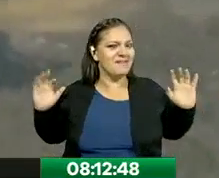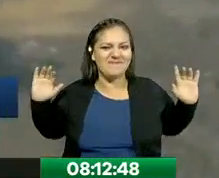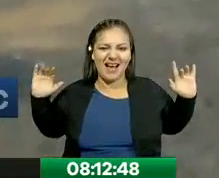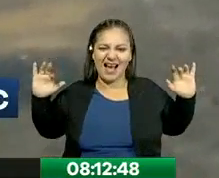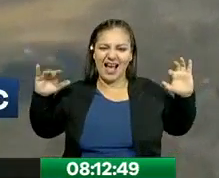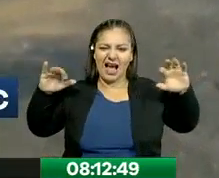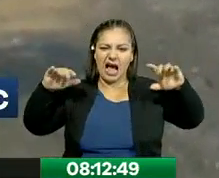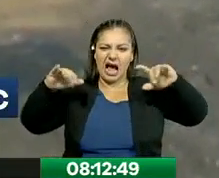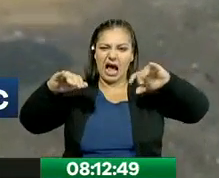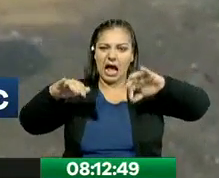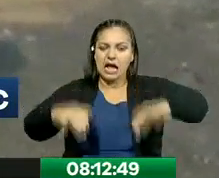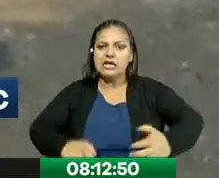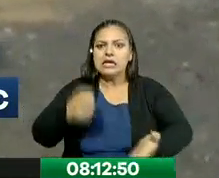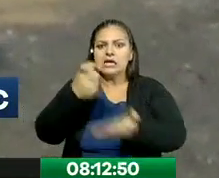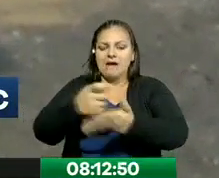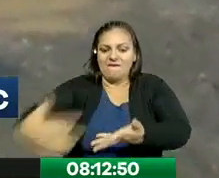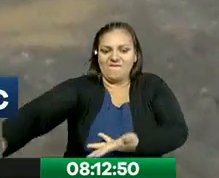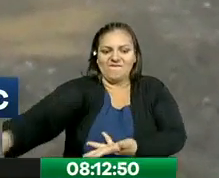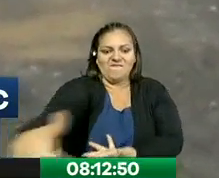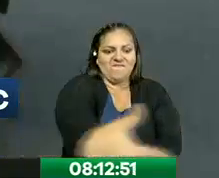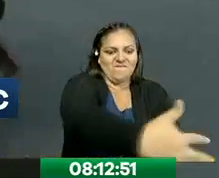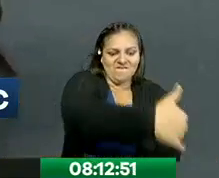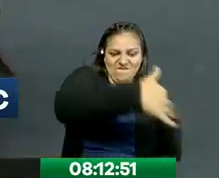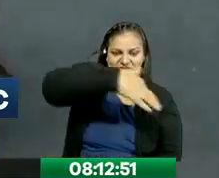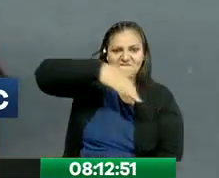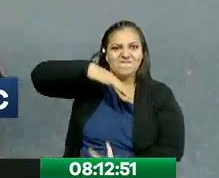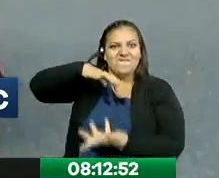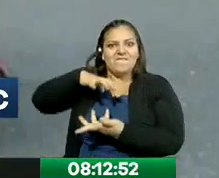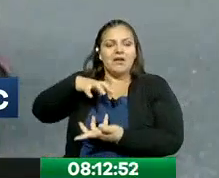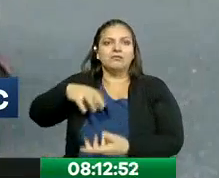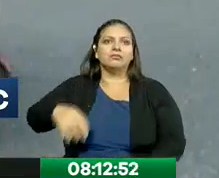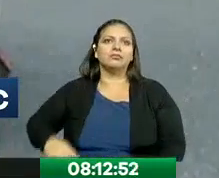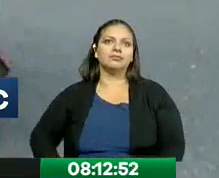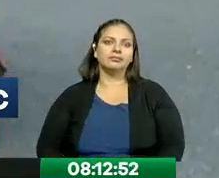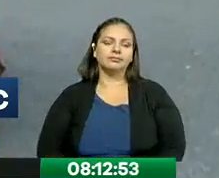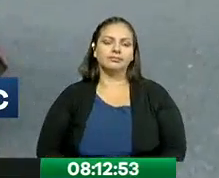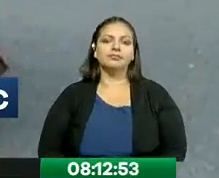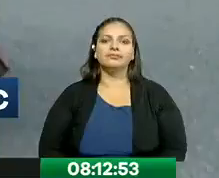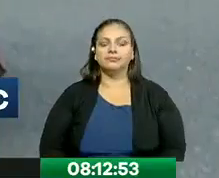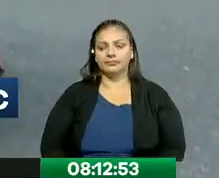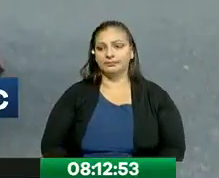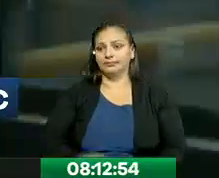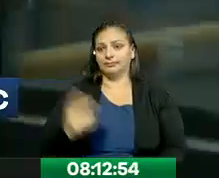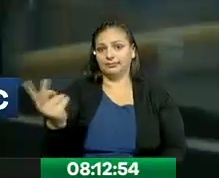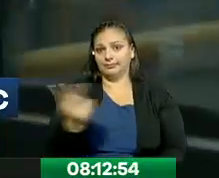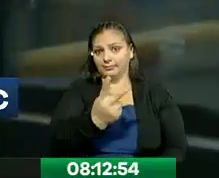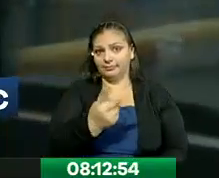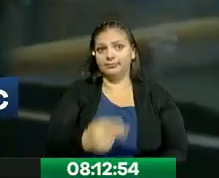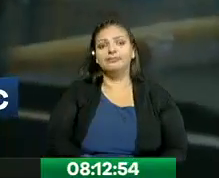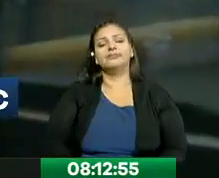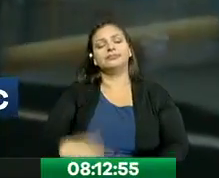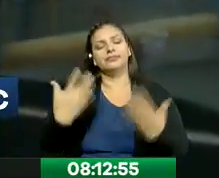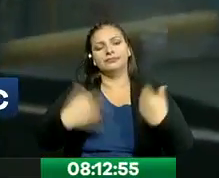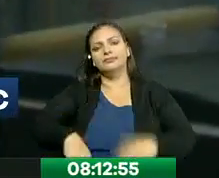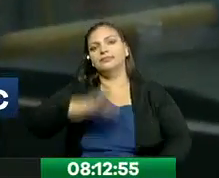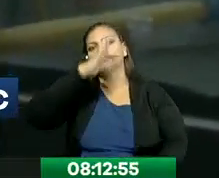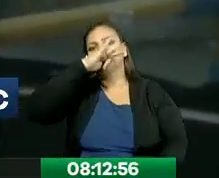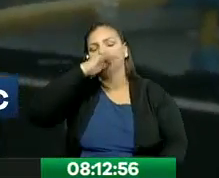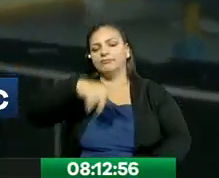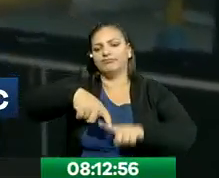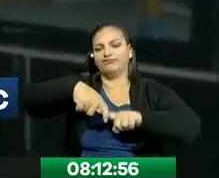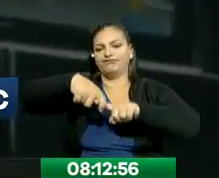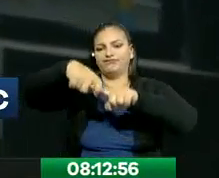algo que estaba expuesta en la calzada ambos vehículos fueron trasladados hasta el canchón a fin de continuar con las